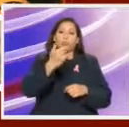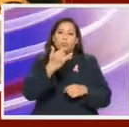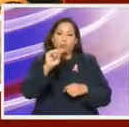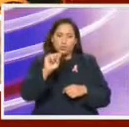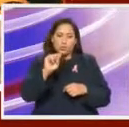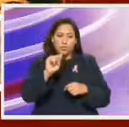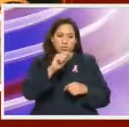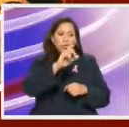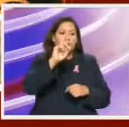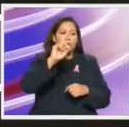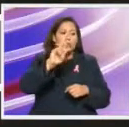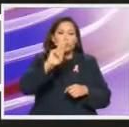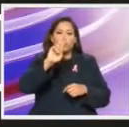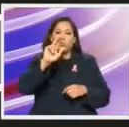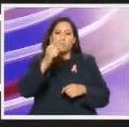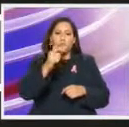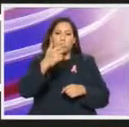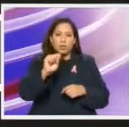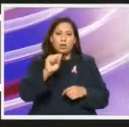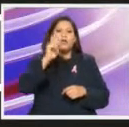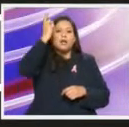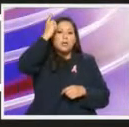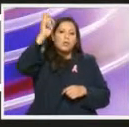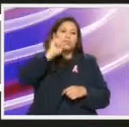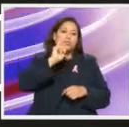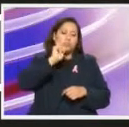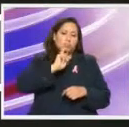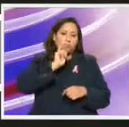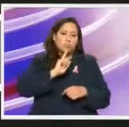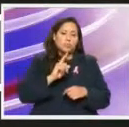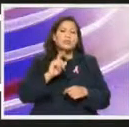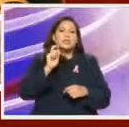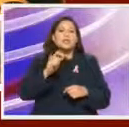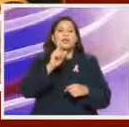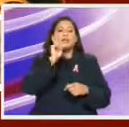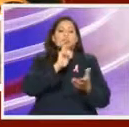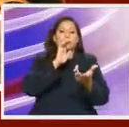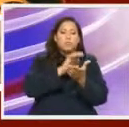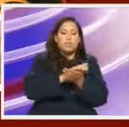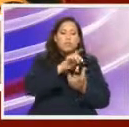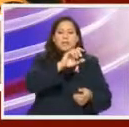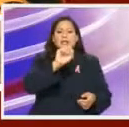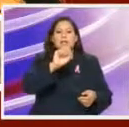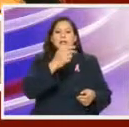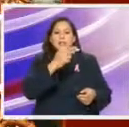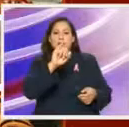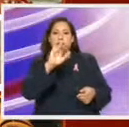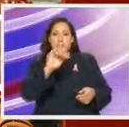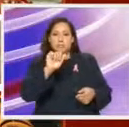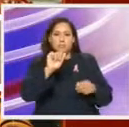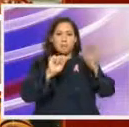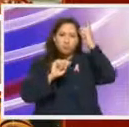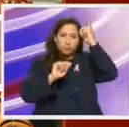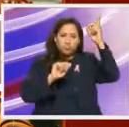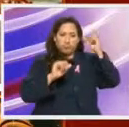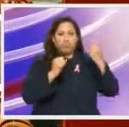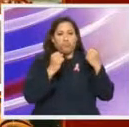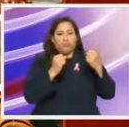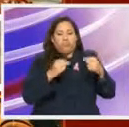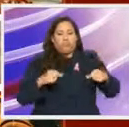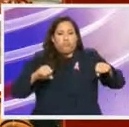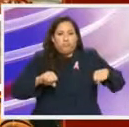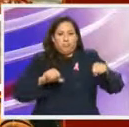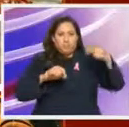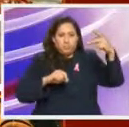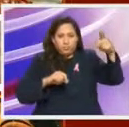Durga es el nombre de la diosa. Y básicamente pues es la mujer de Shiva, ¿no? del gran dios, digamos lo más cercano